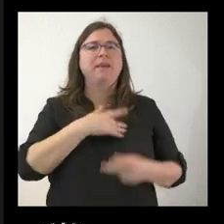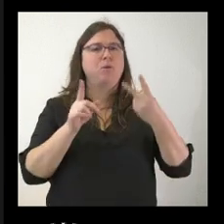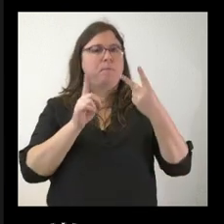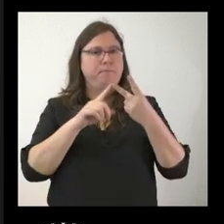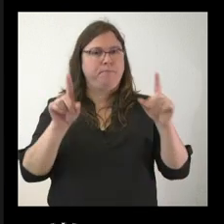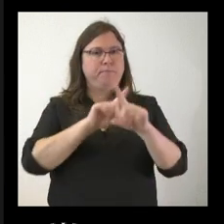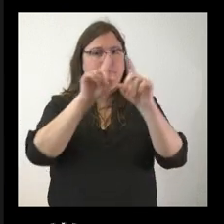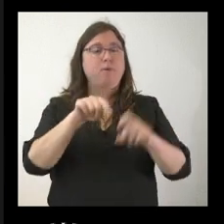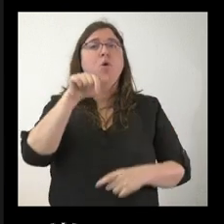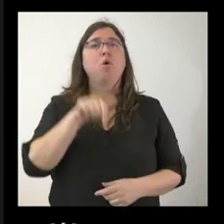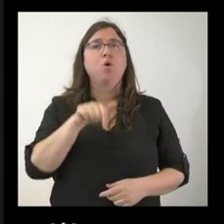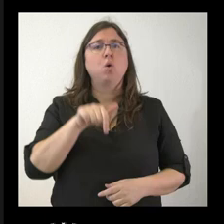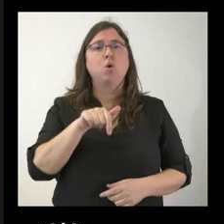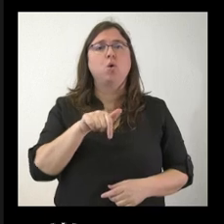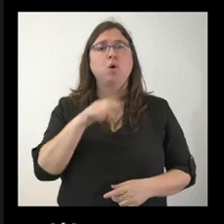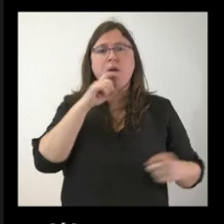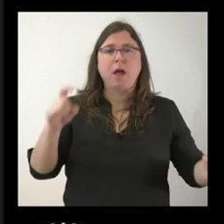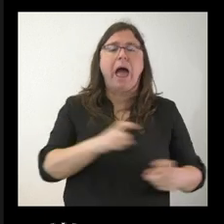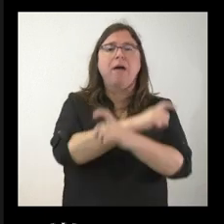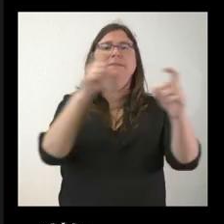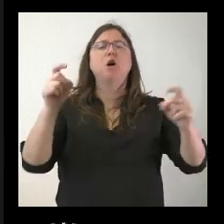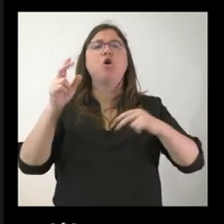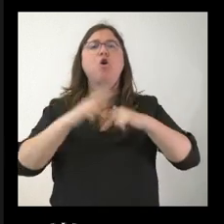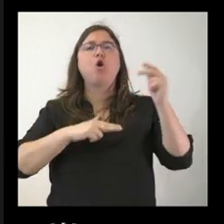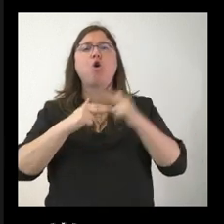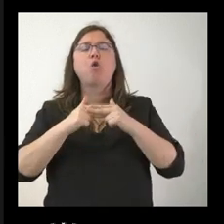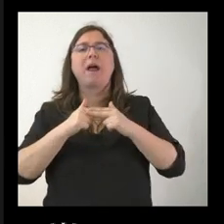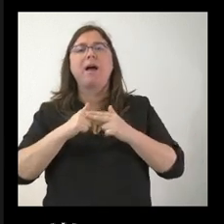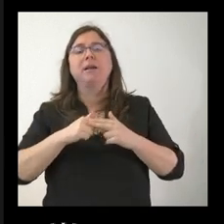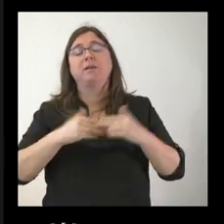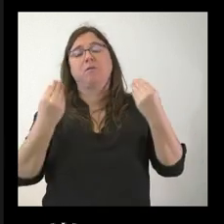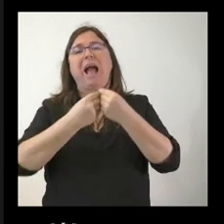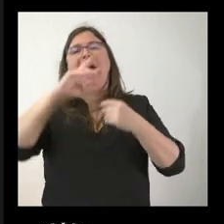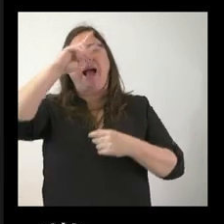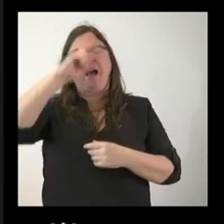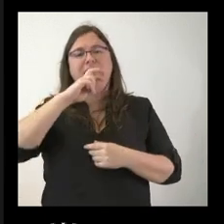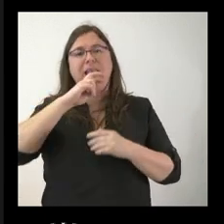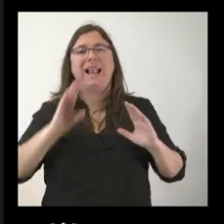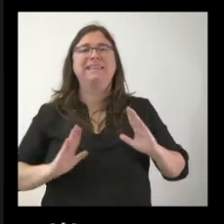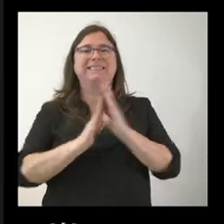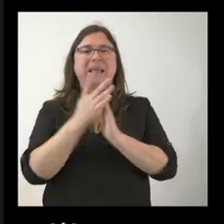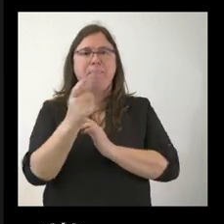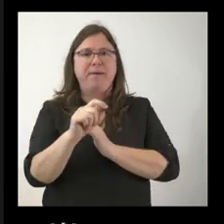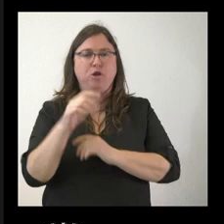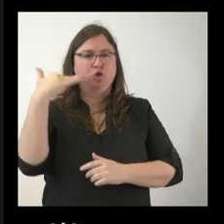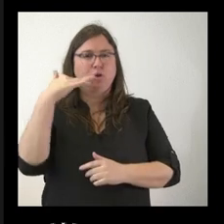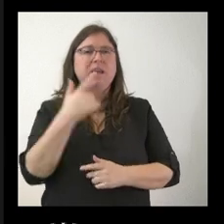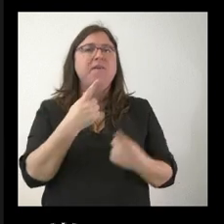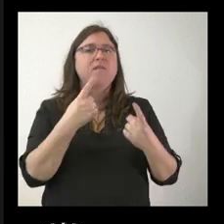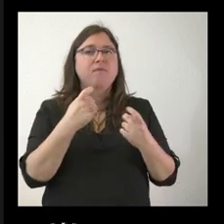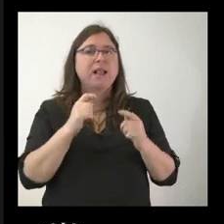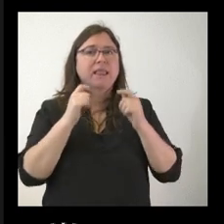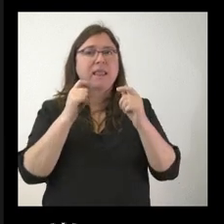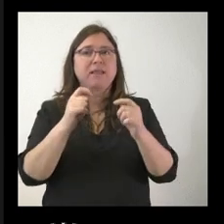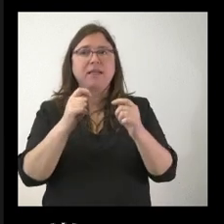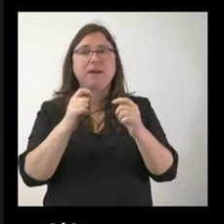ya que hoy se han anunciado las obras de la concatedral de San Pedro están pendientes de adjudicación si no me equivoco las obras de